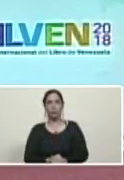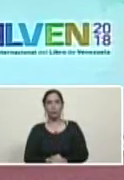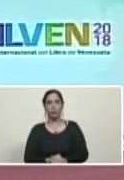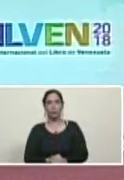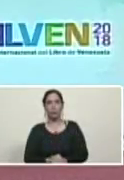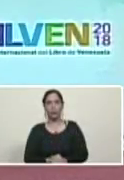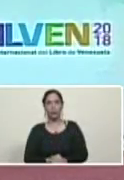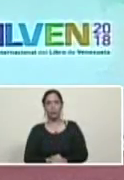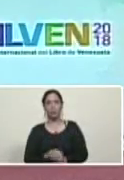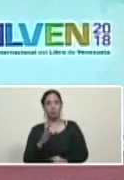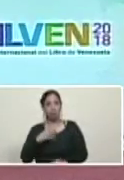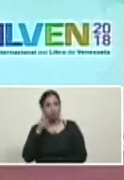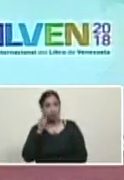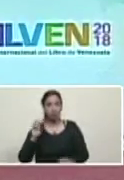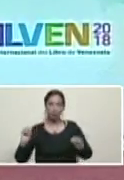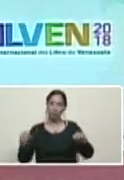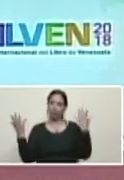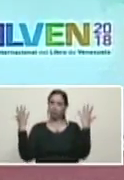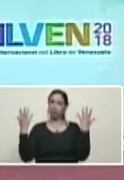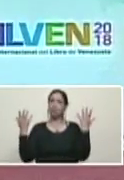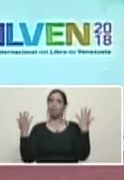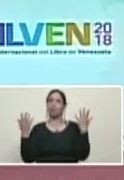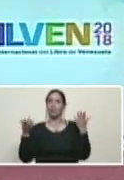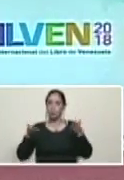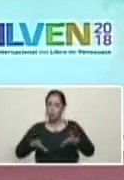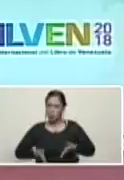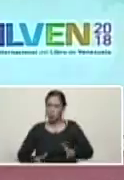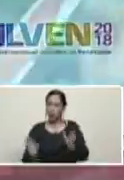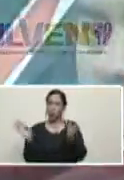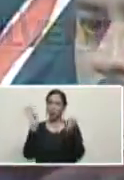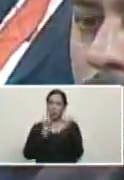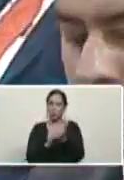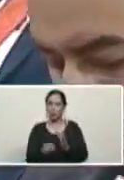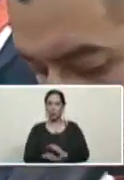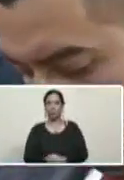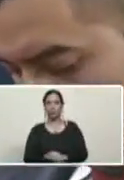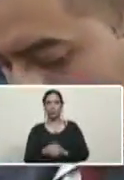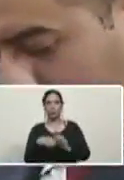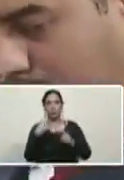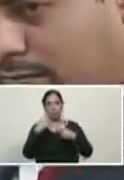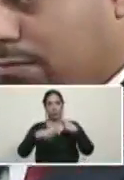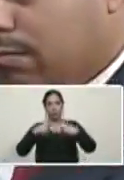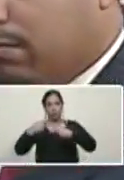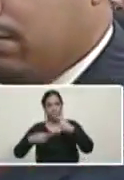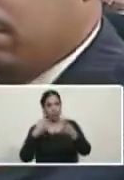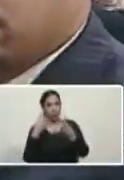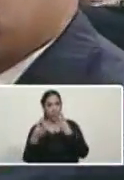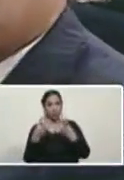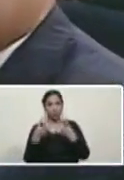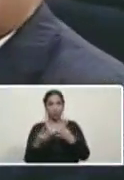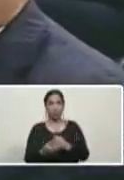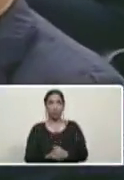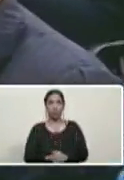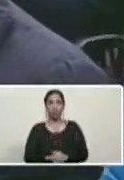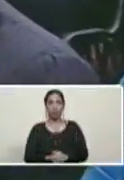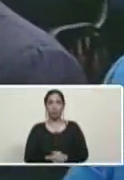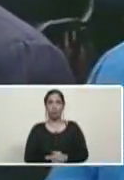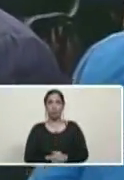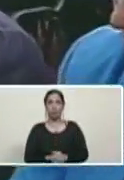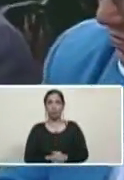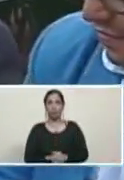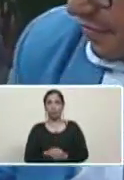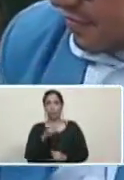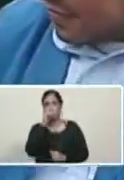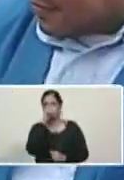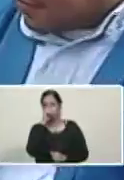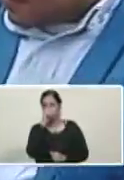Puede ver la esperanza floreciendo y renovándose en cada feria y en cada año. Desde por allá en el año